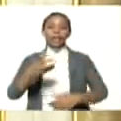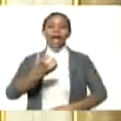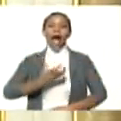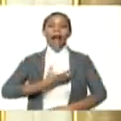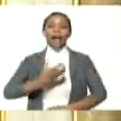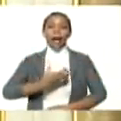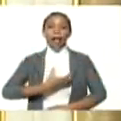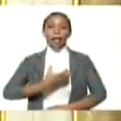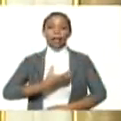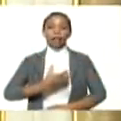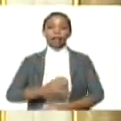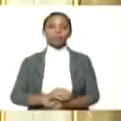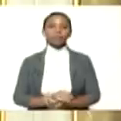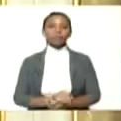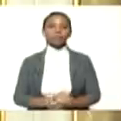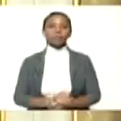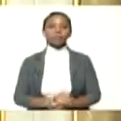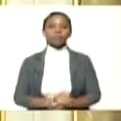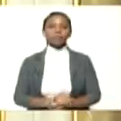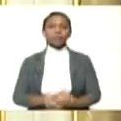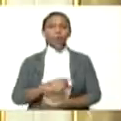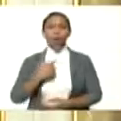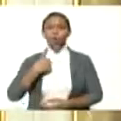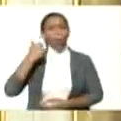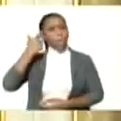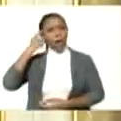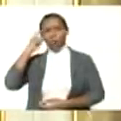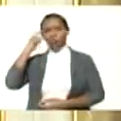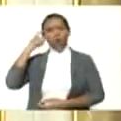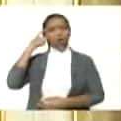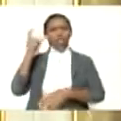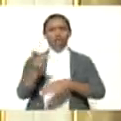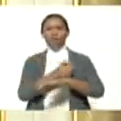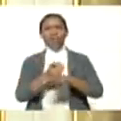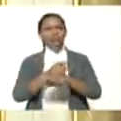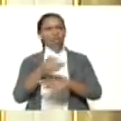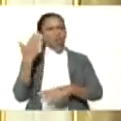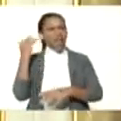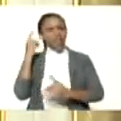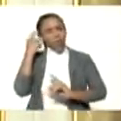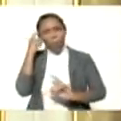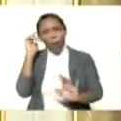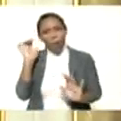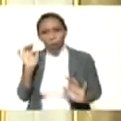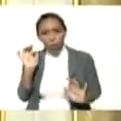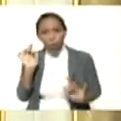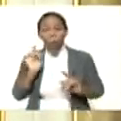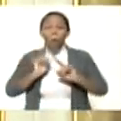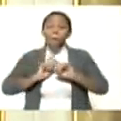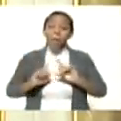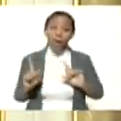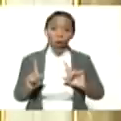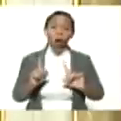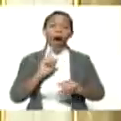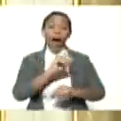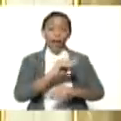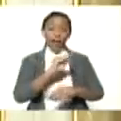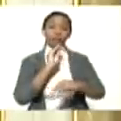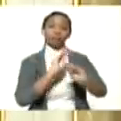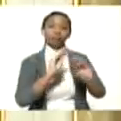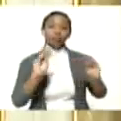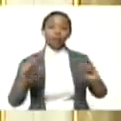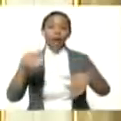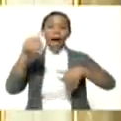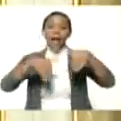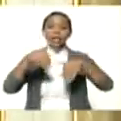alcaldes, no recuerdo si de gobernadores, pero estaban convocadas las elecciones